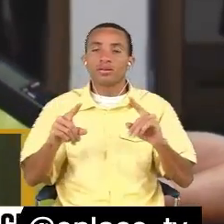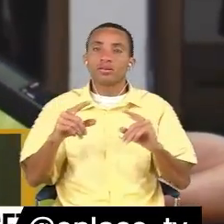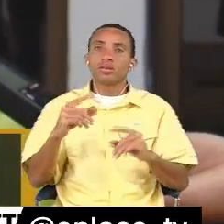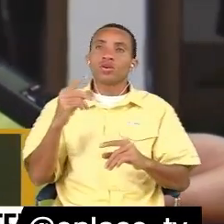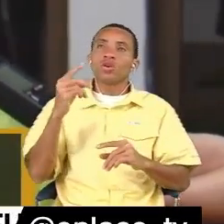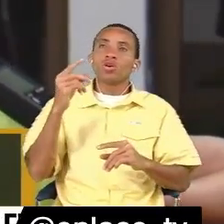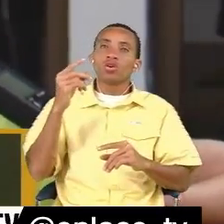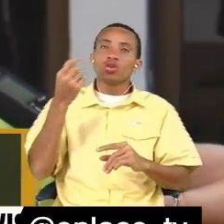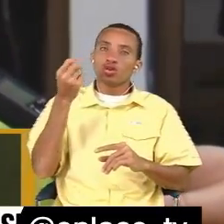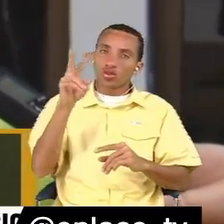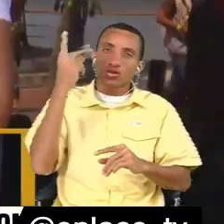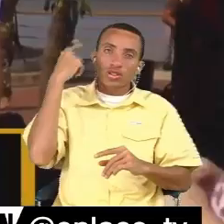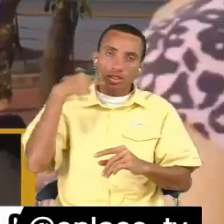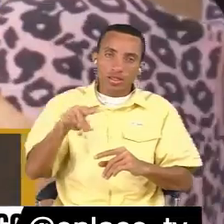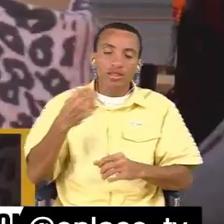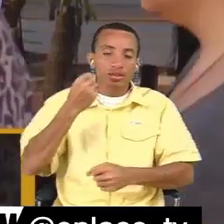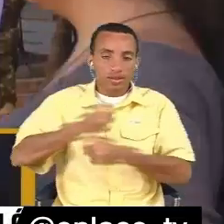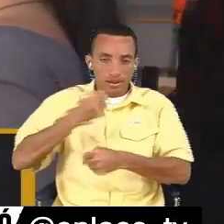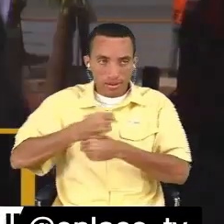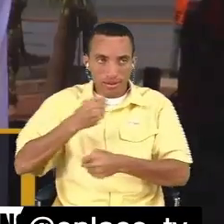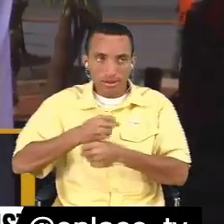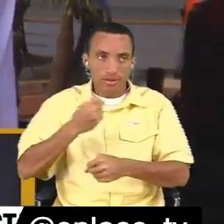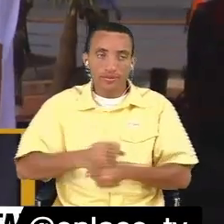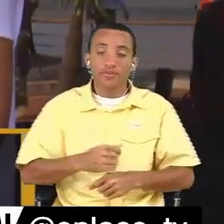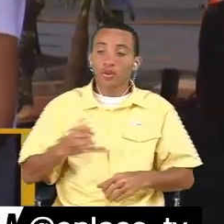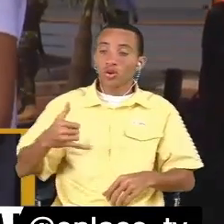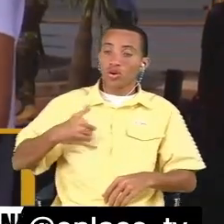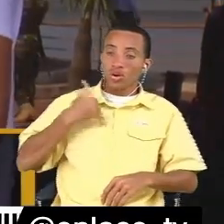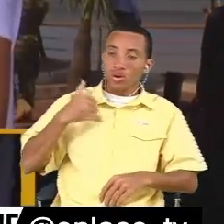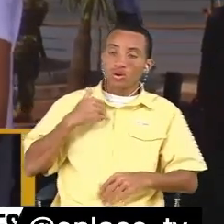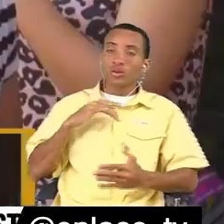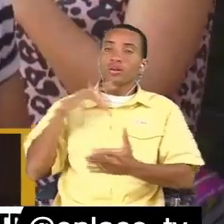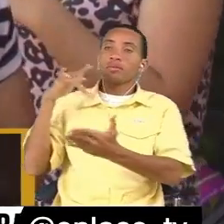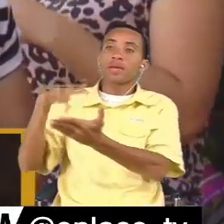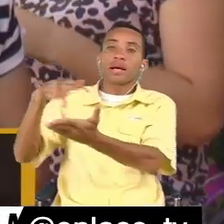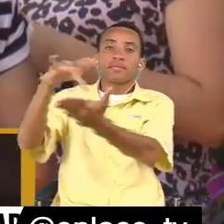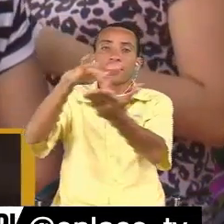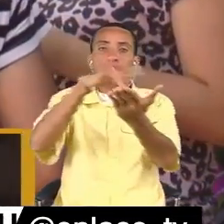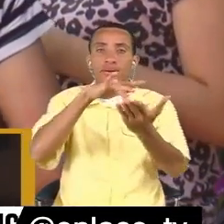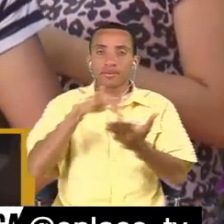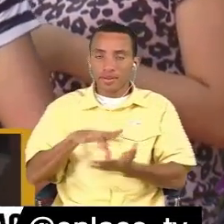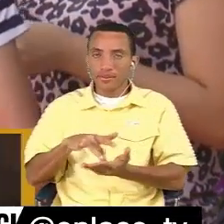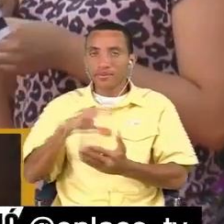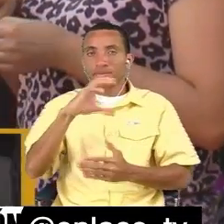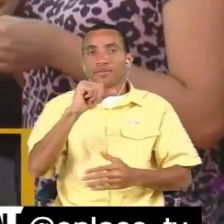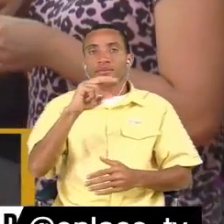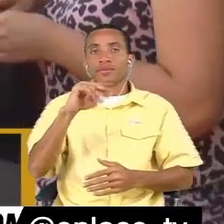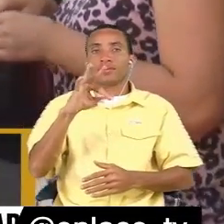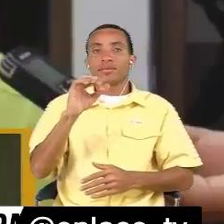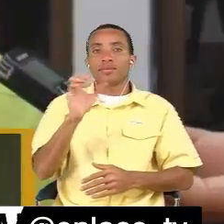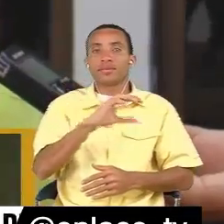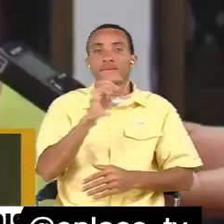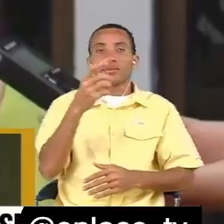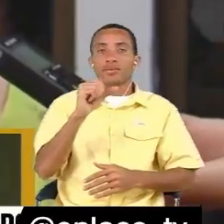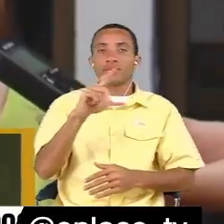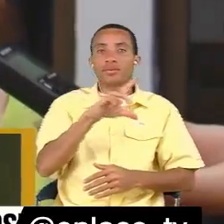voy a Canaletal. Los jóvenes adelantan su cruzada en poblaciones como Puerto Wilches, San Pablo y Cantagallo en el sur de Bolívar. El proyecto que estamos desarrollando